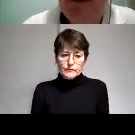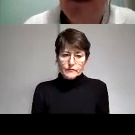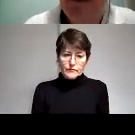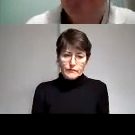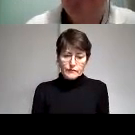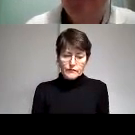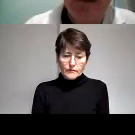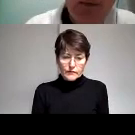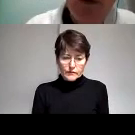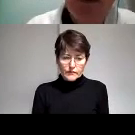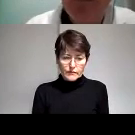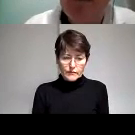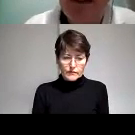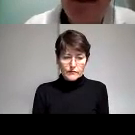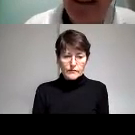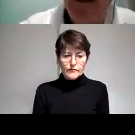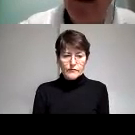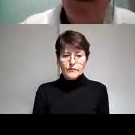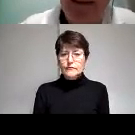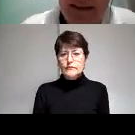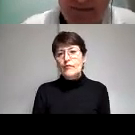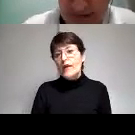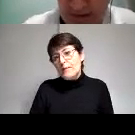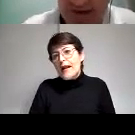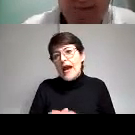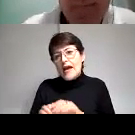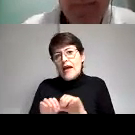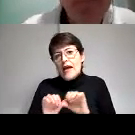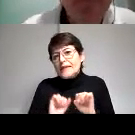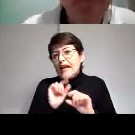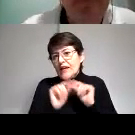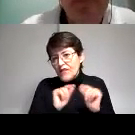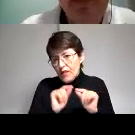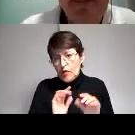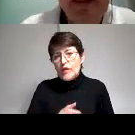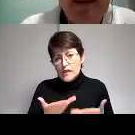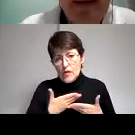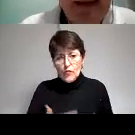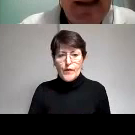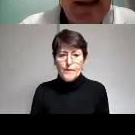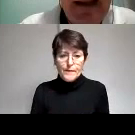enfrentarnos, de disminuir la susceptibilidad a padecer infecciones.